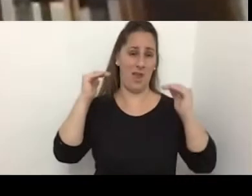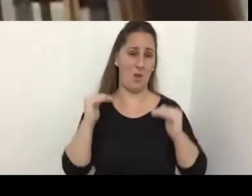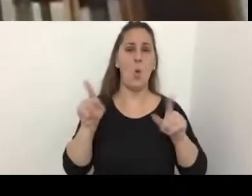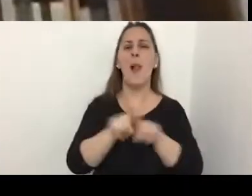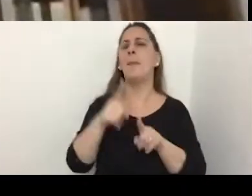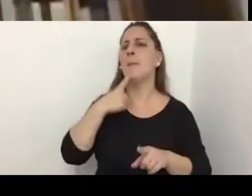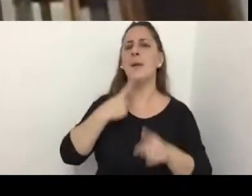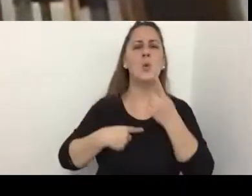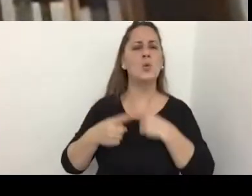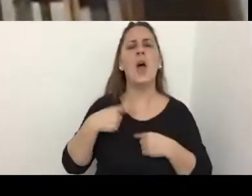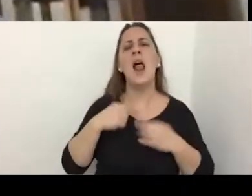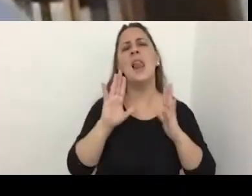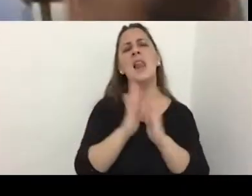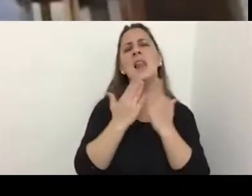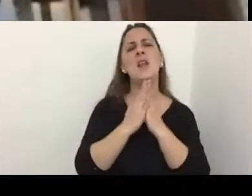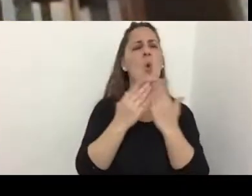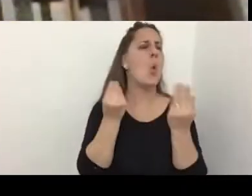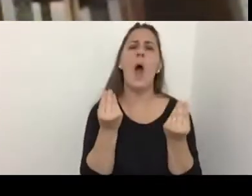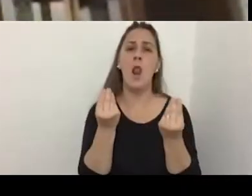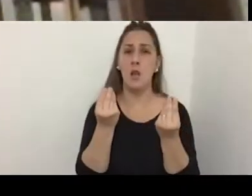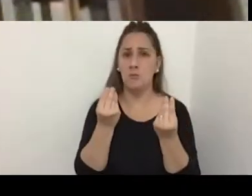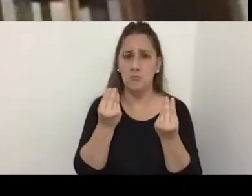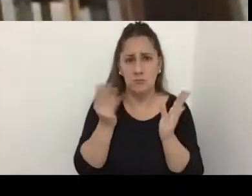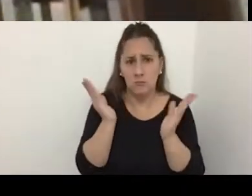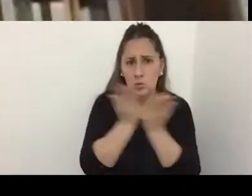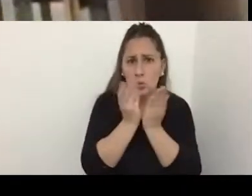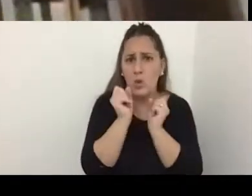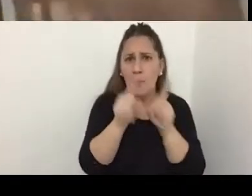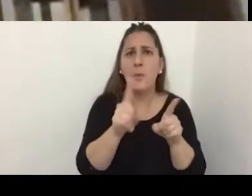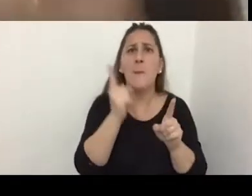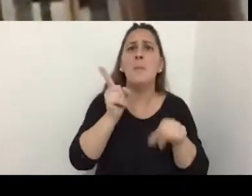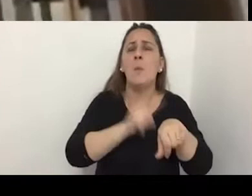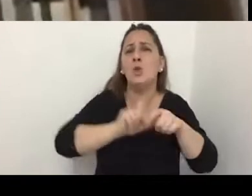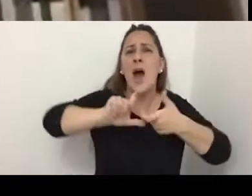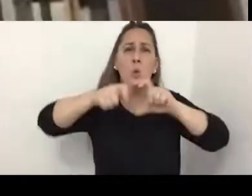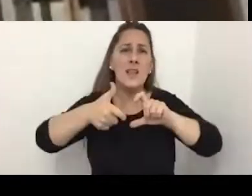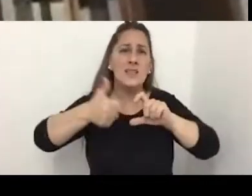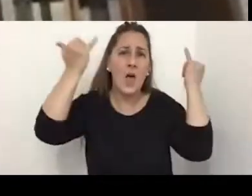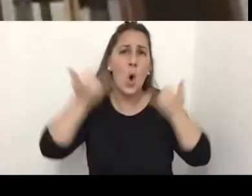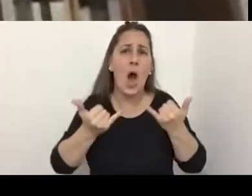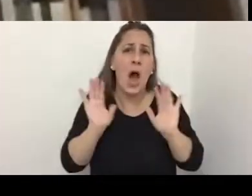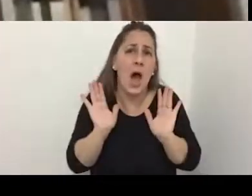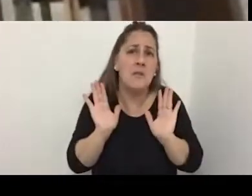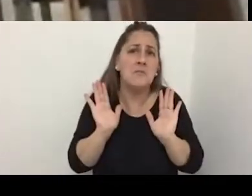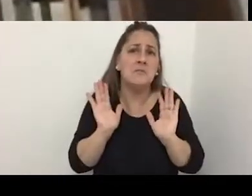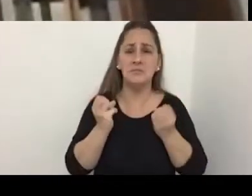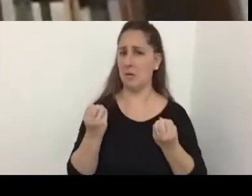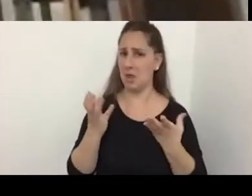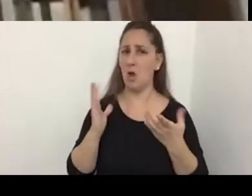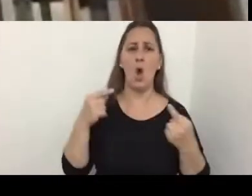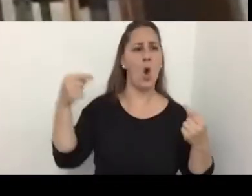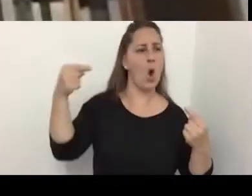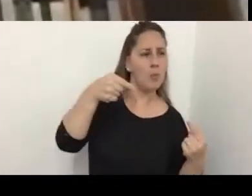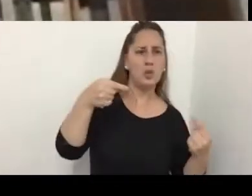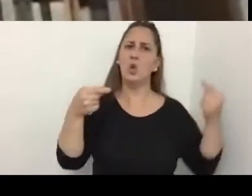¿de qué libro estudio? Estudia el libro que quieran, mientras el libro esté actualizado. Si los libros muestran contrapuntos, mejor todavía,